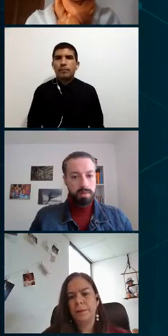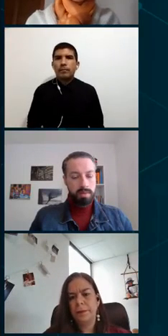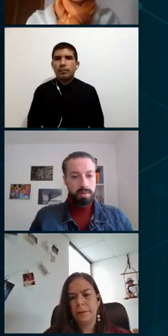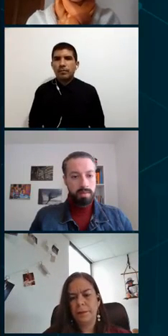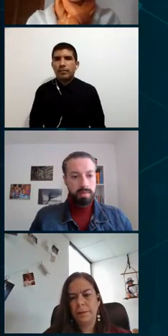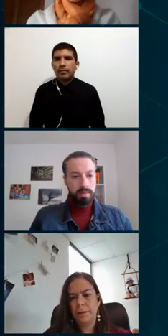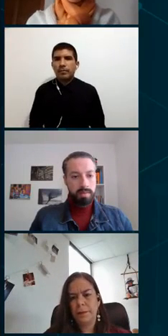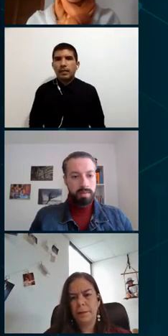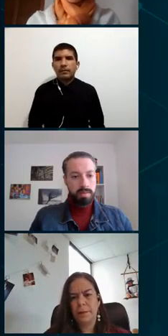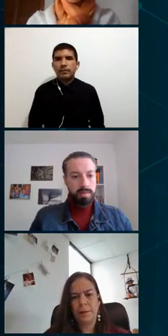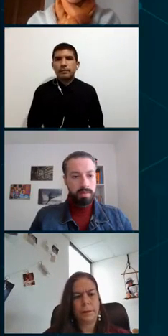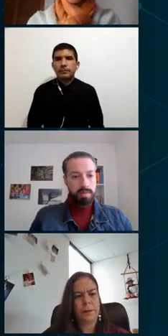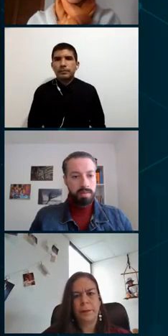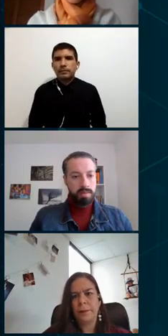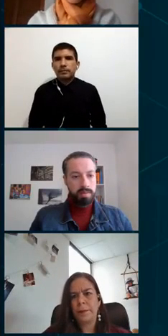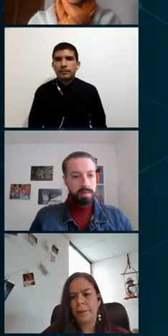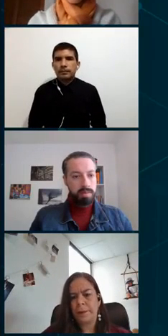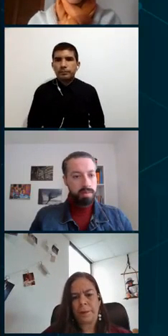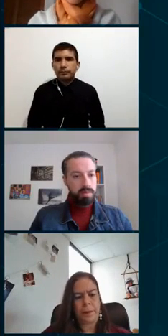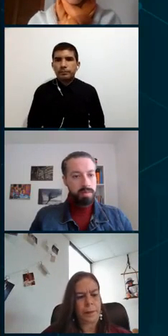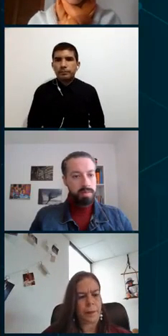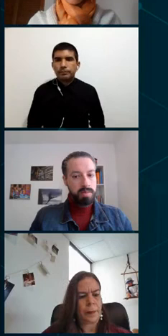Equipo, ¿algo por ahí?